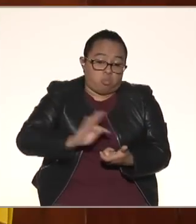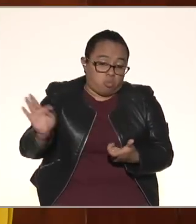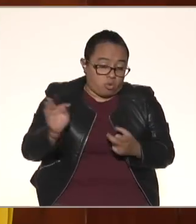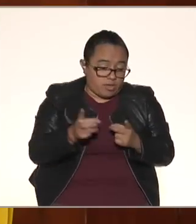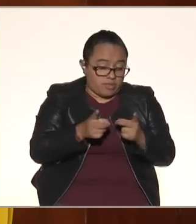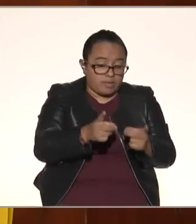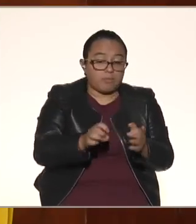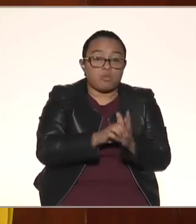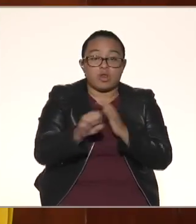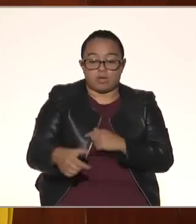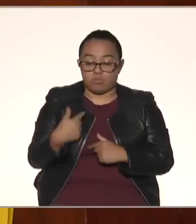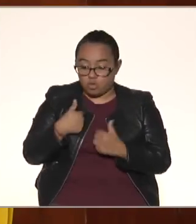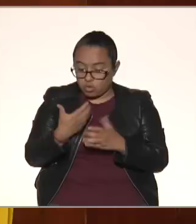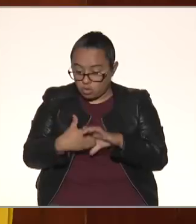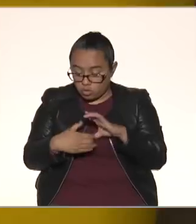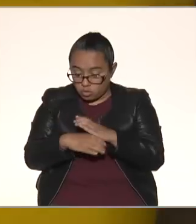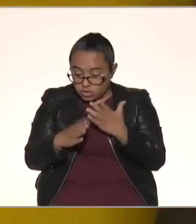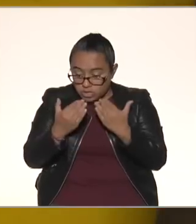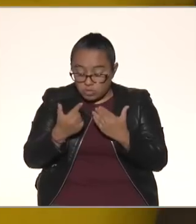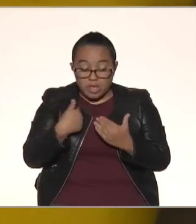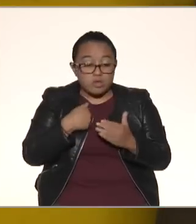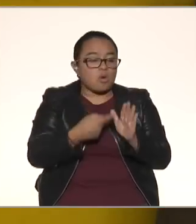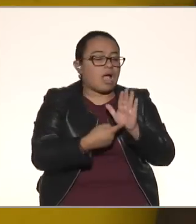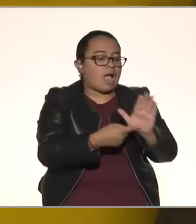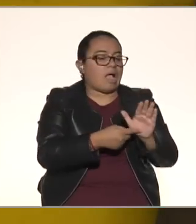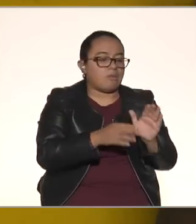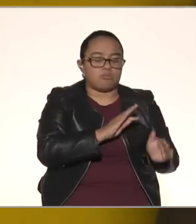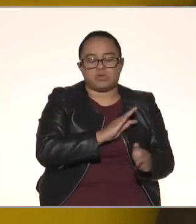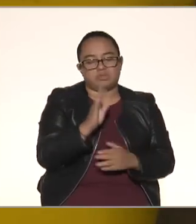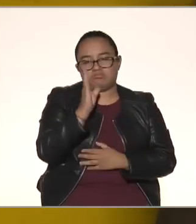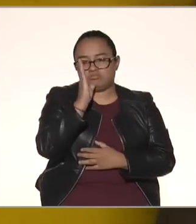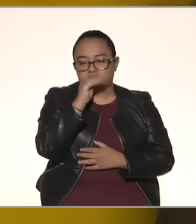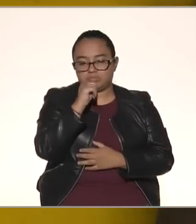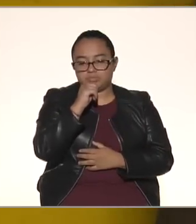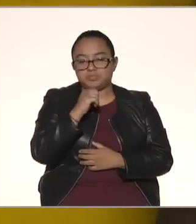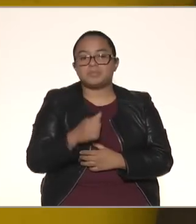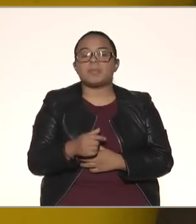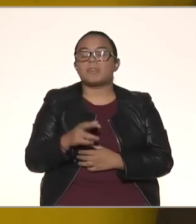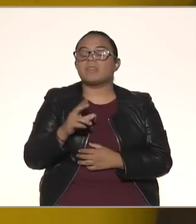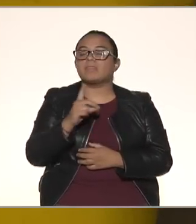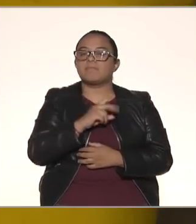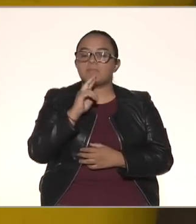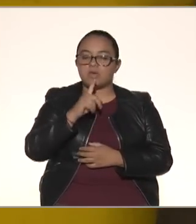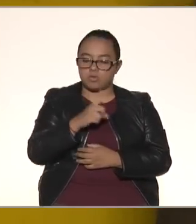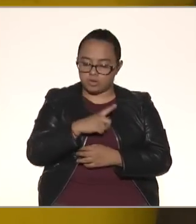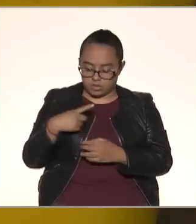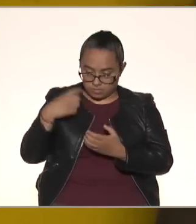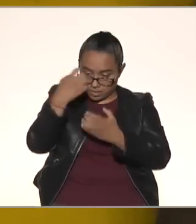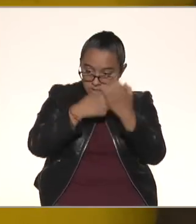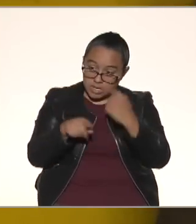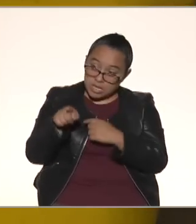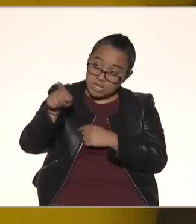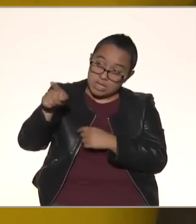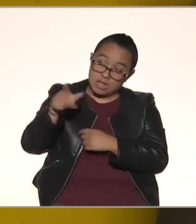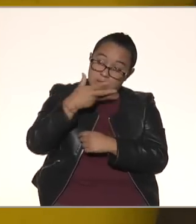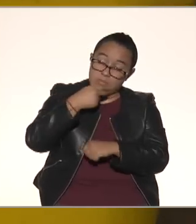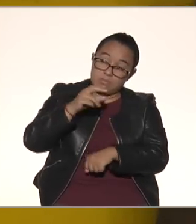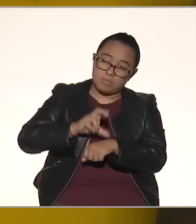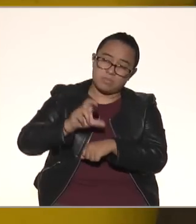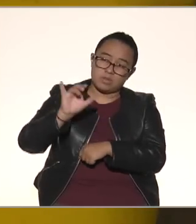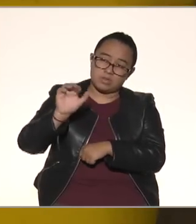podemos dar lo que no tenemos, aquí como pareja de alguien así, pues lo que habría que evaluar es, bueno, pues esta pareja es para mí o